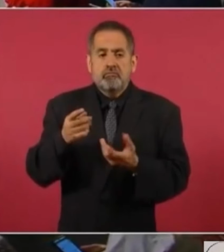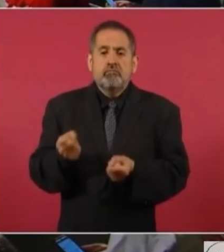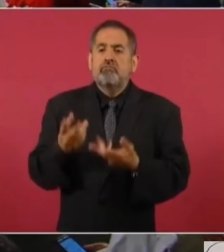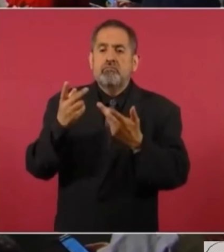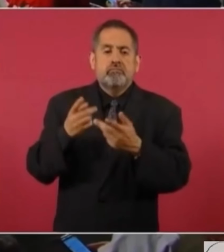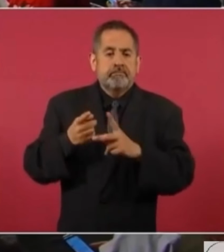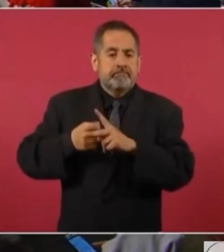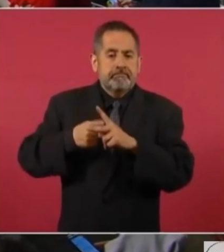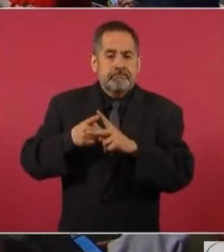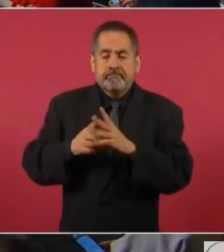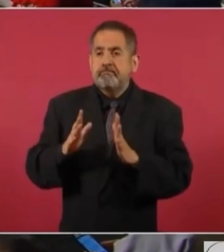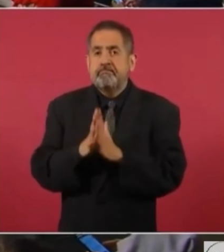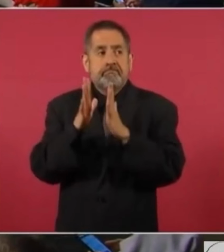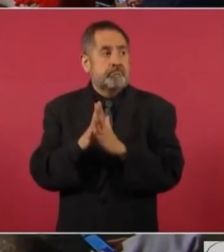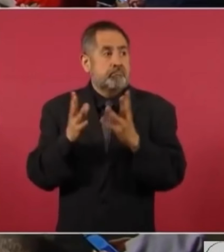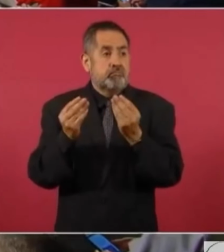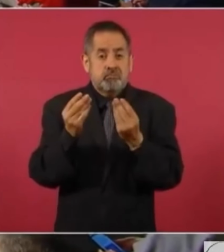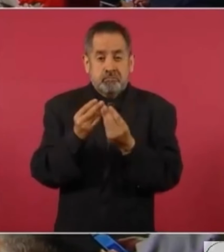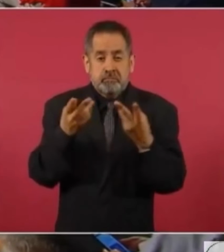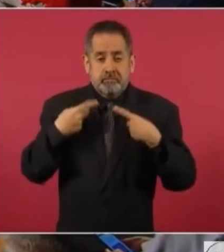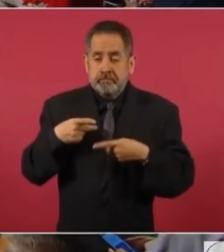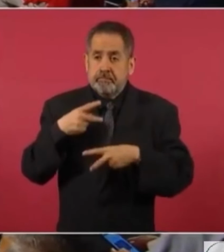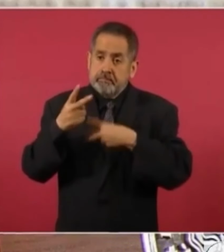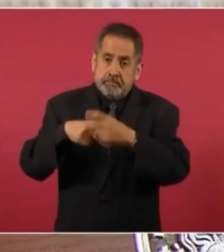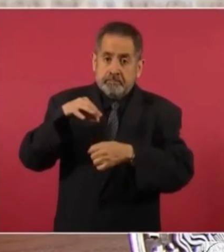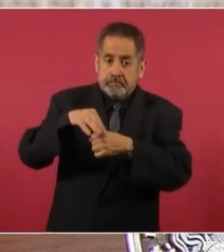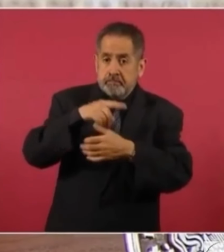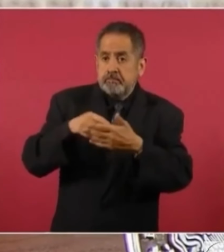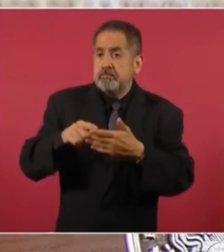vinculatoria porque no participaron.